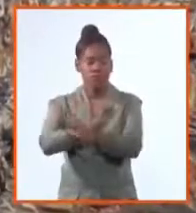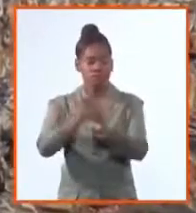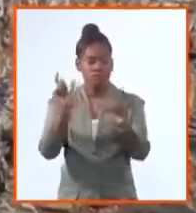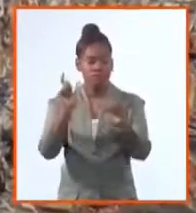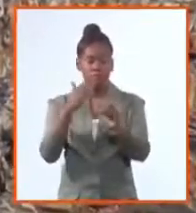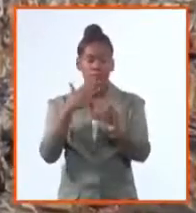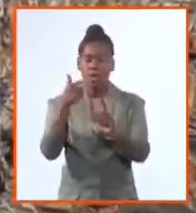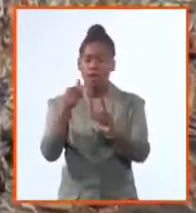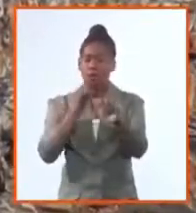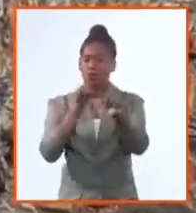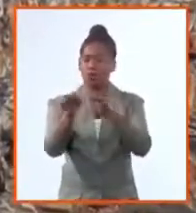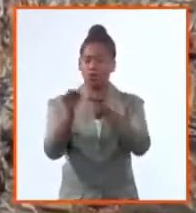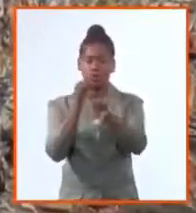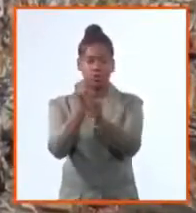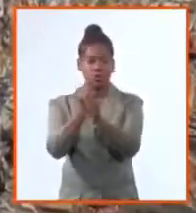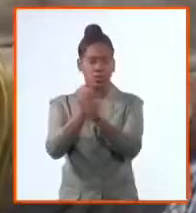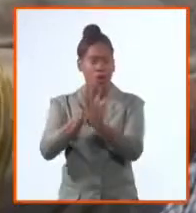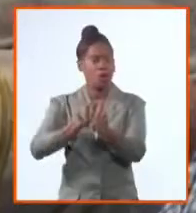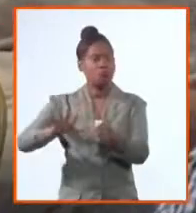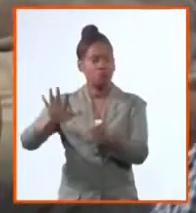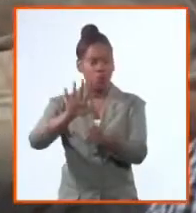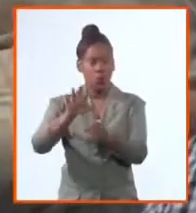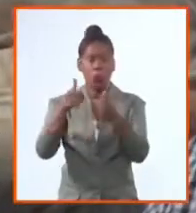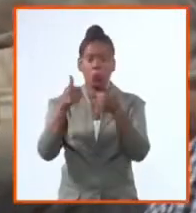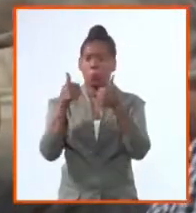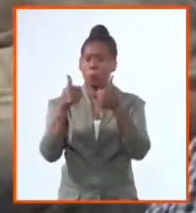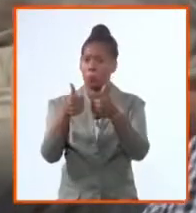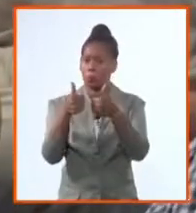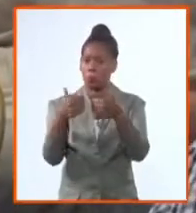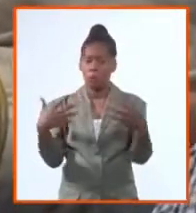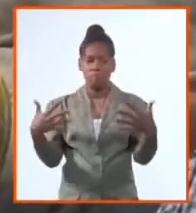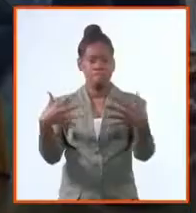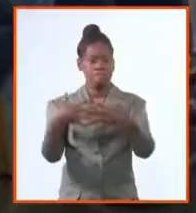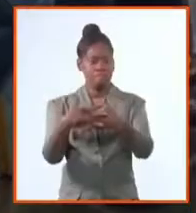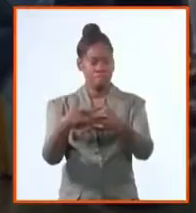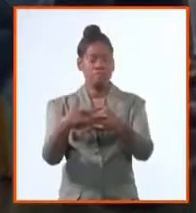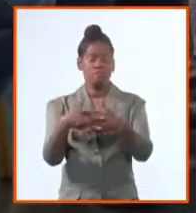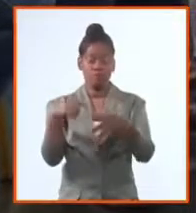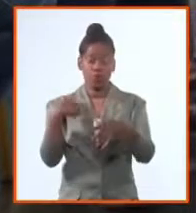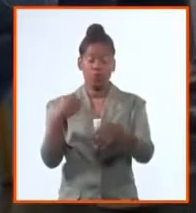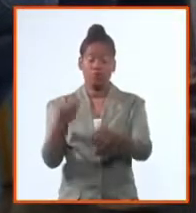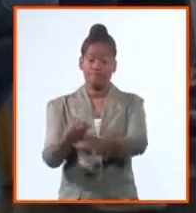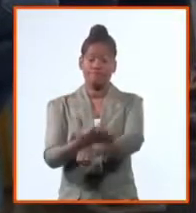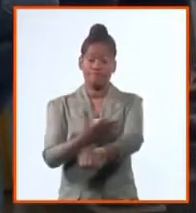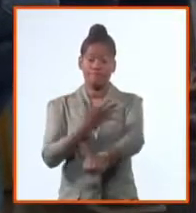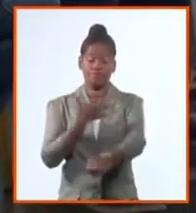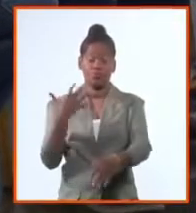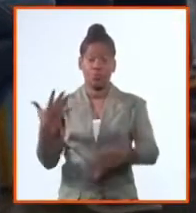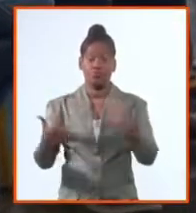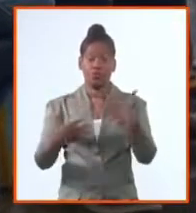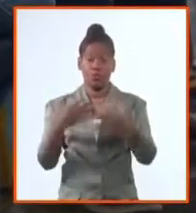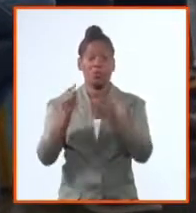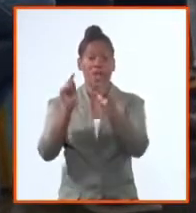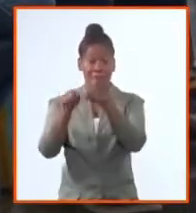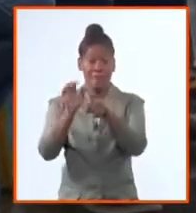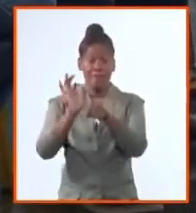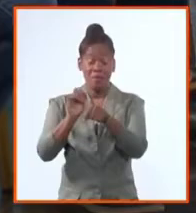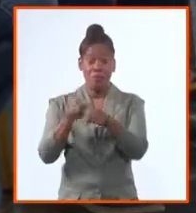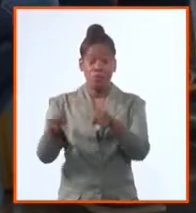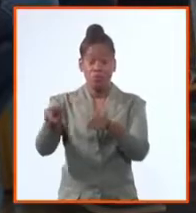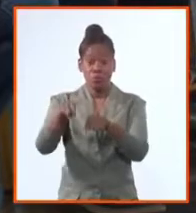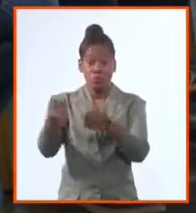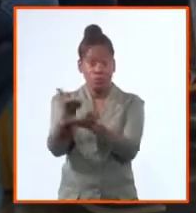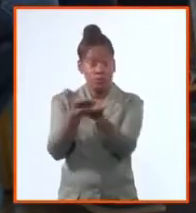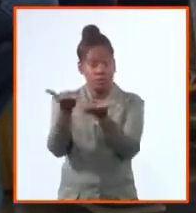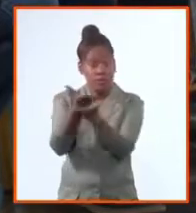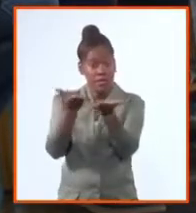estaba funcionando en esas condiciones, ¿no? De una de esas reuniones salió cuando empezamos a